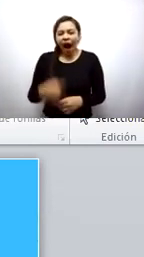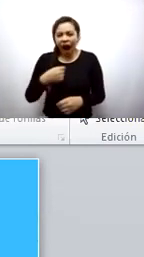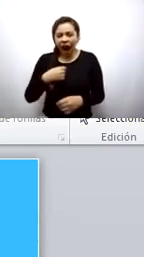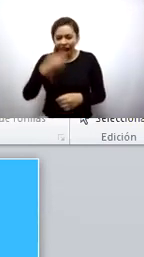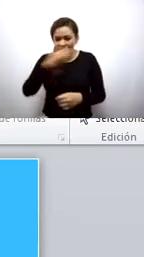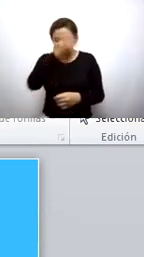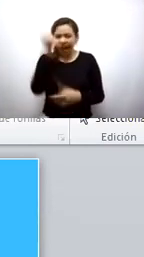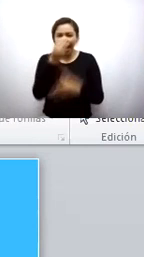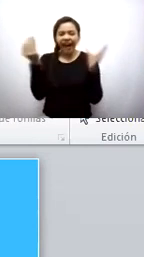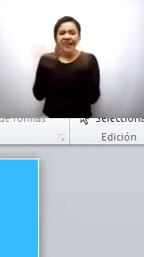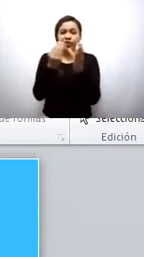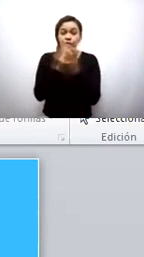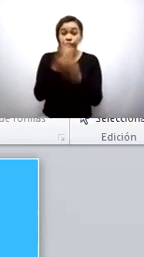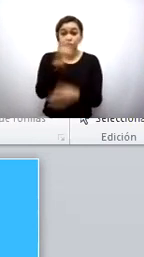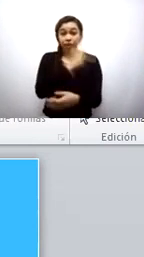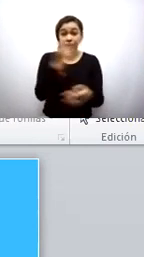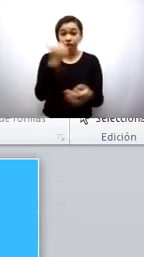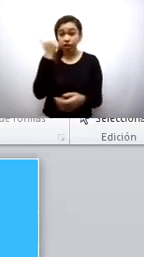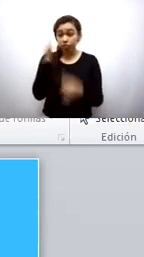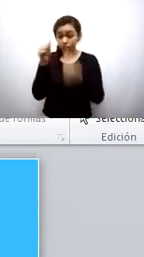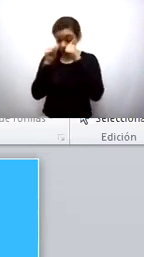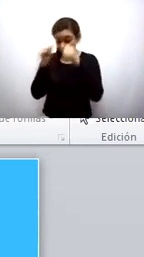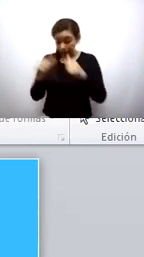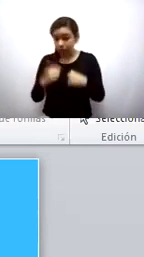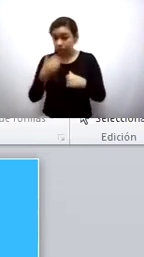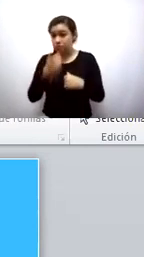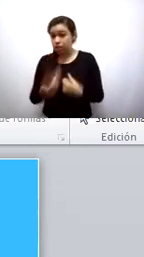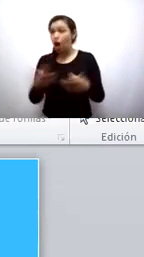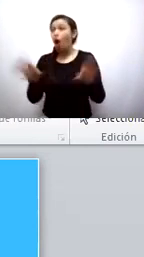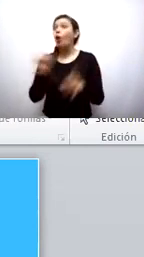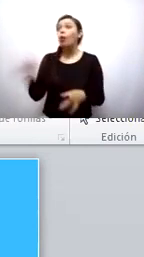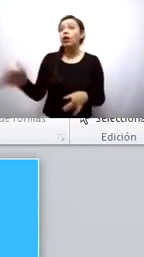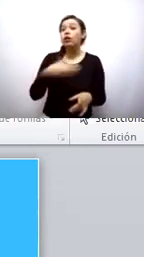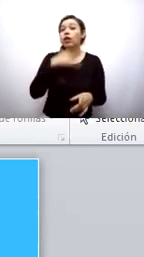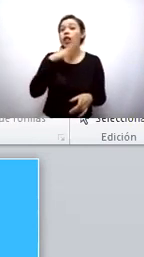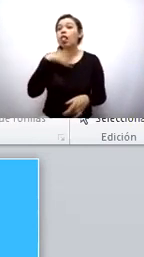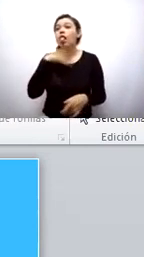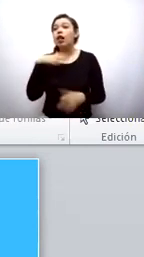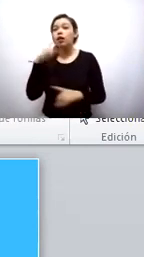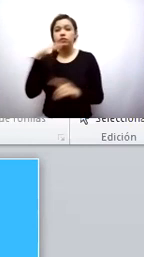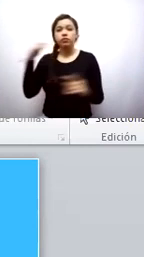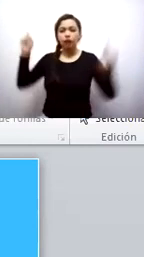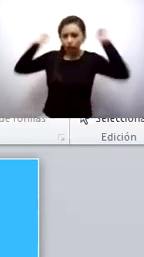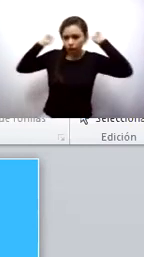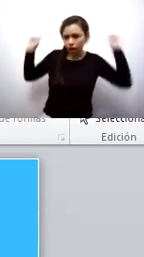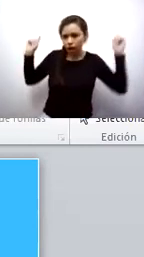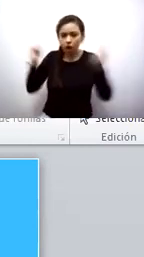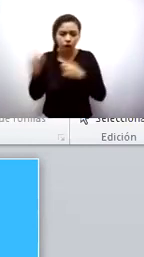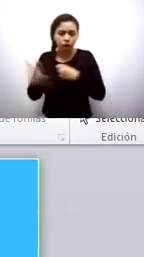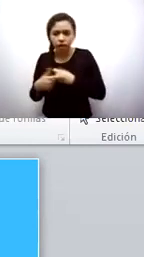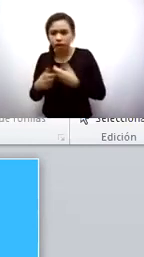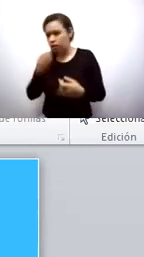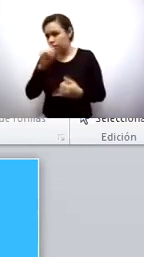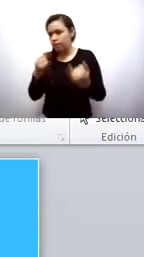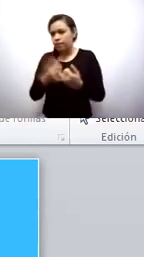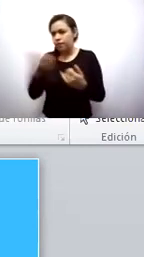estoy teniendo la atención de mis alumnos, en qué momento se están distrayendo con algo que está pasando a mi alrededor, ¿no? Y que incluso a nosotros como